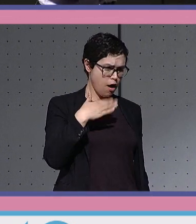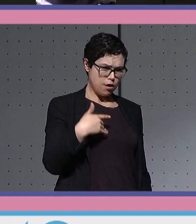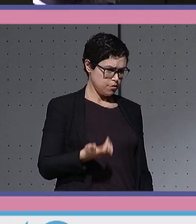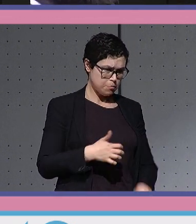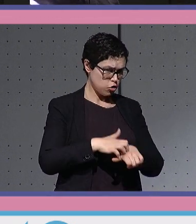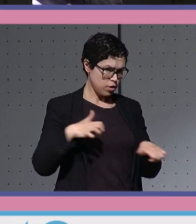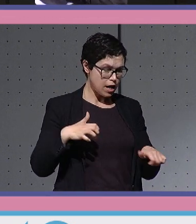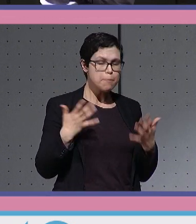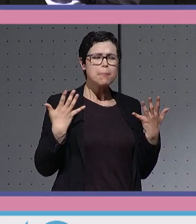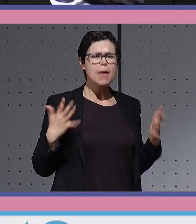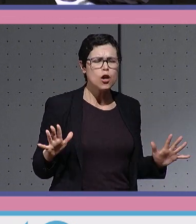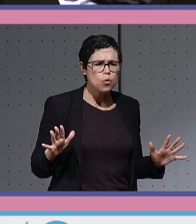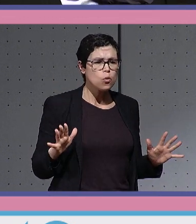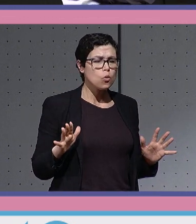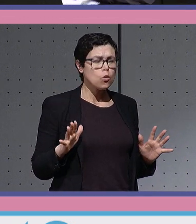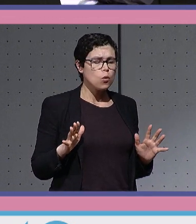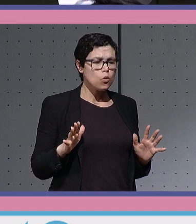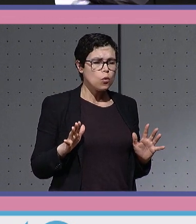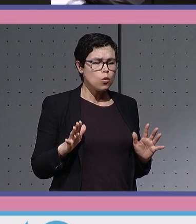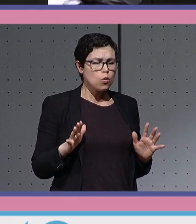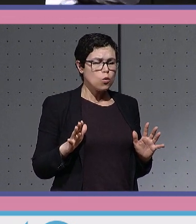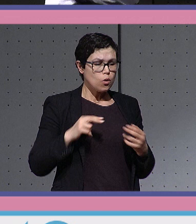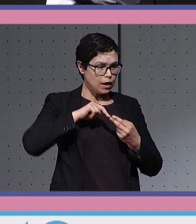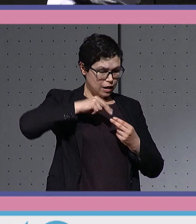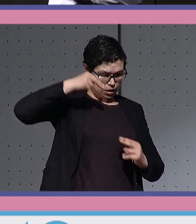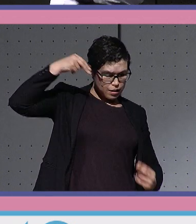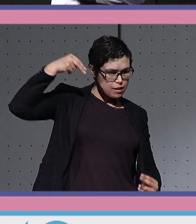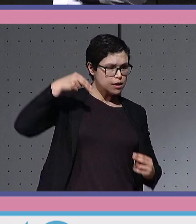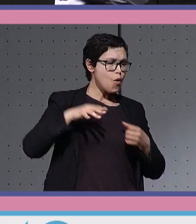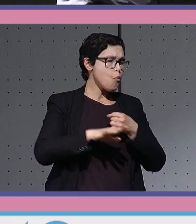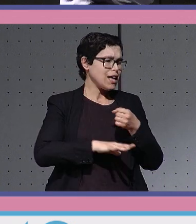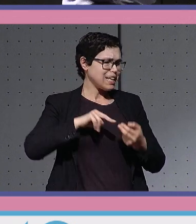Pero realmente la revolución de entender la base genética del TEA